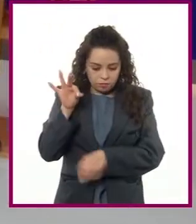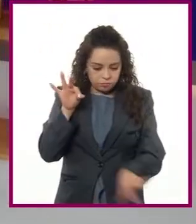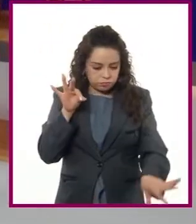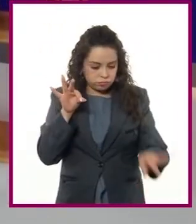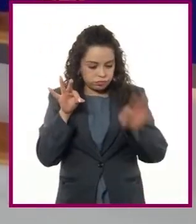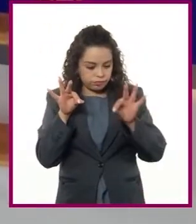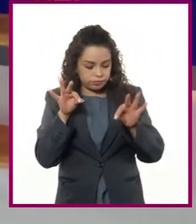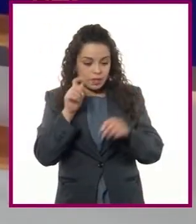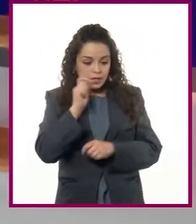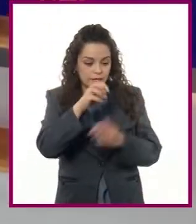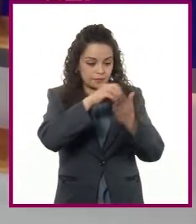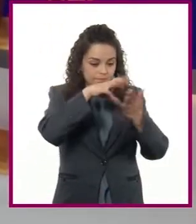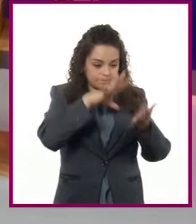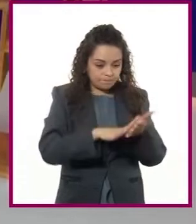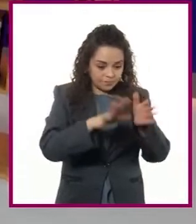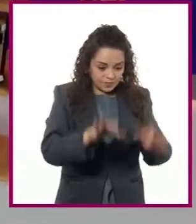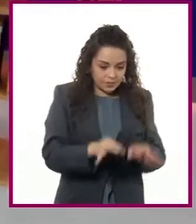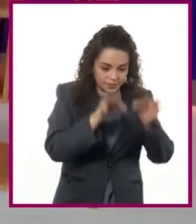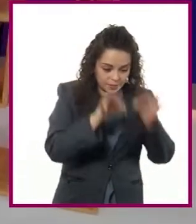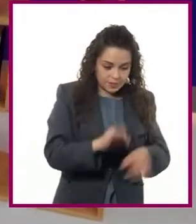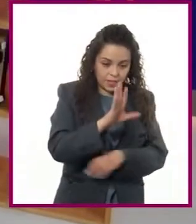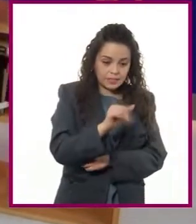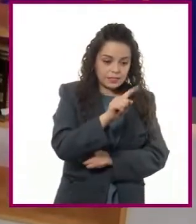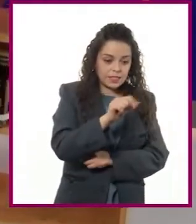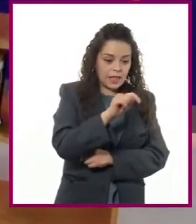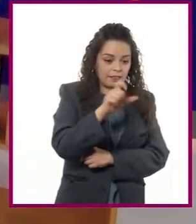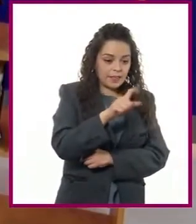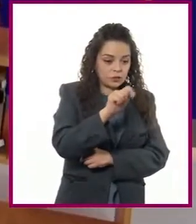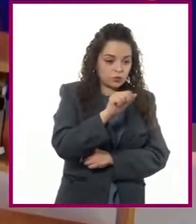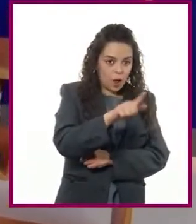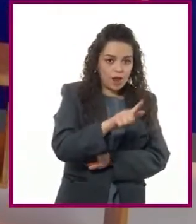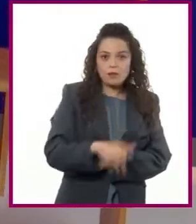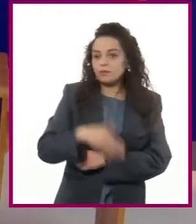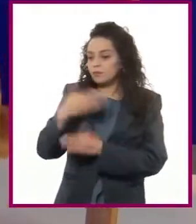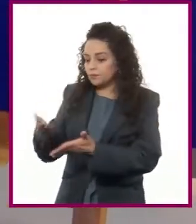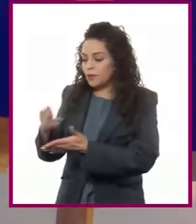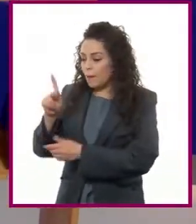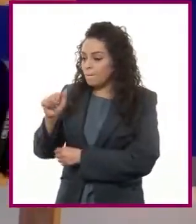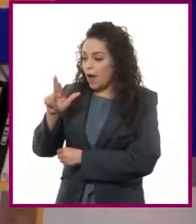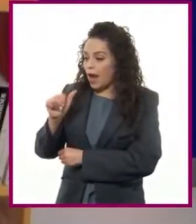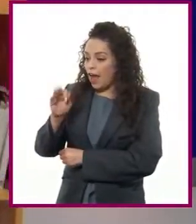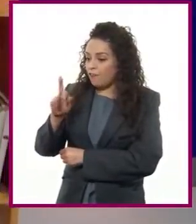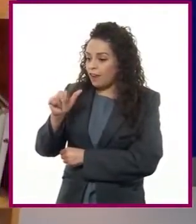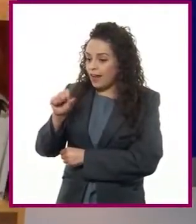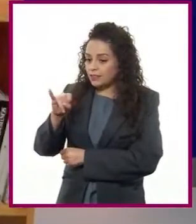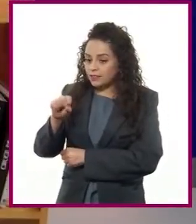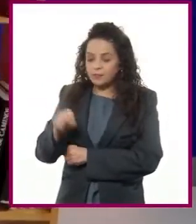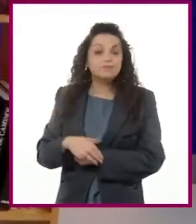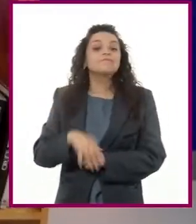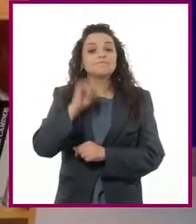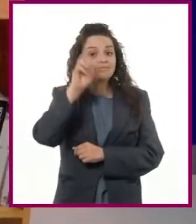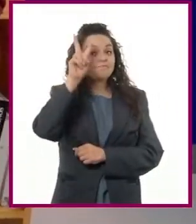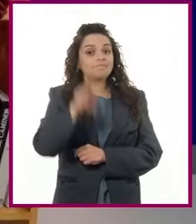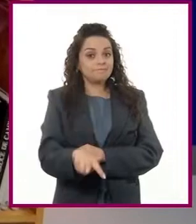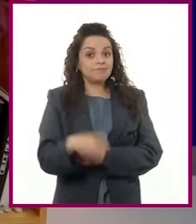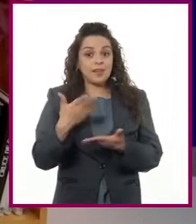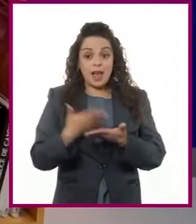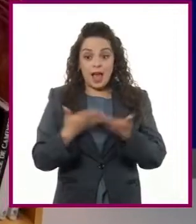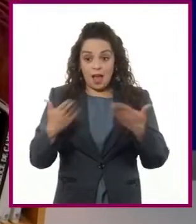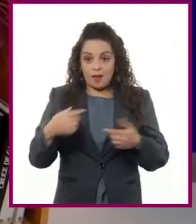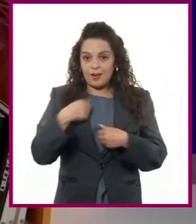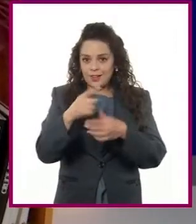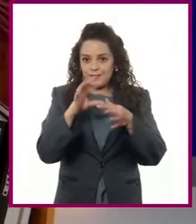cita textual y una paráfrasis. Precisamente, ha llegado el momento de revelar